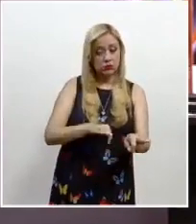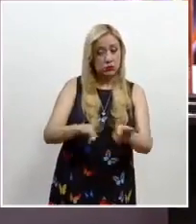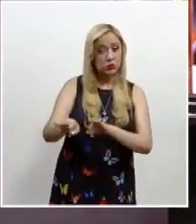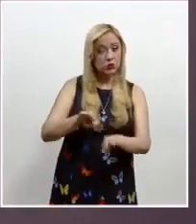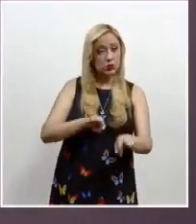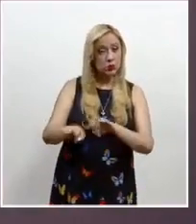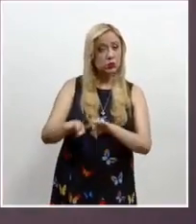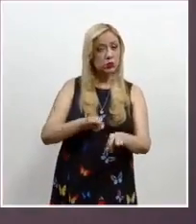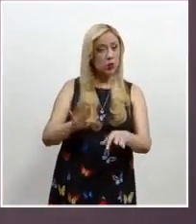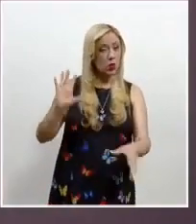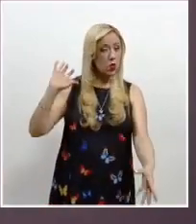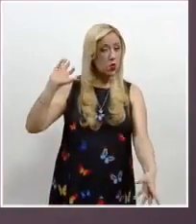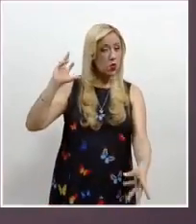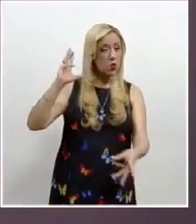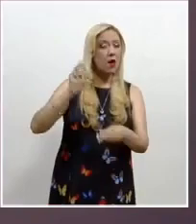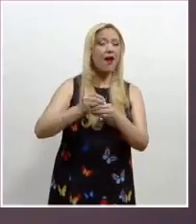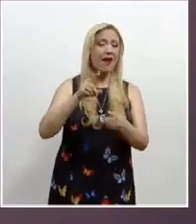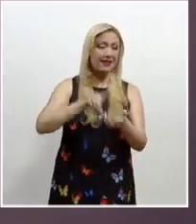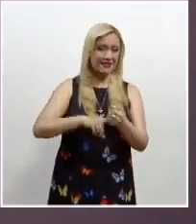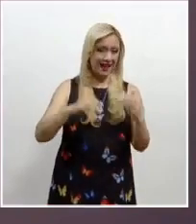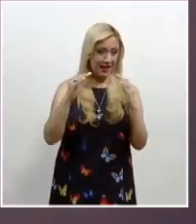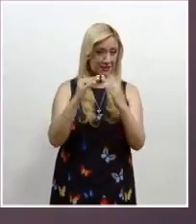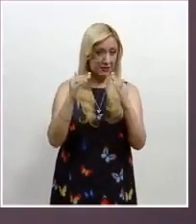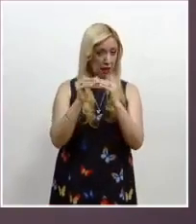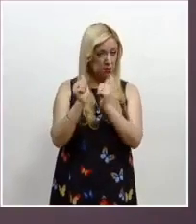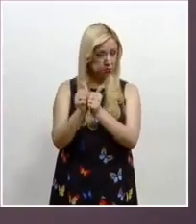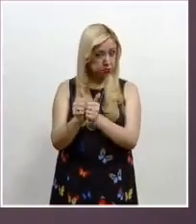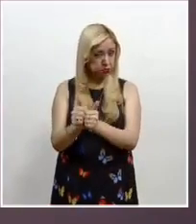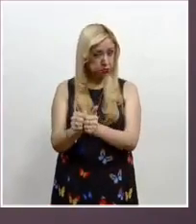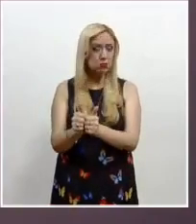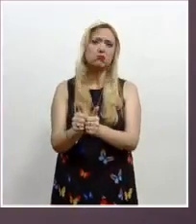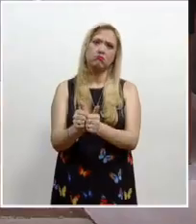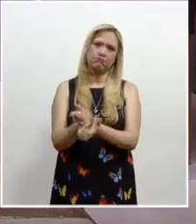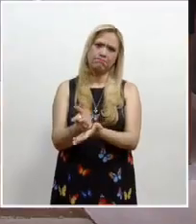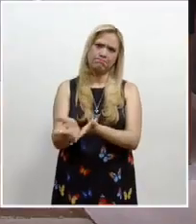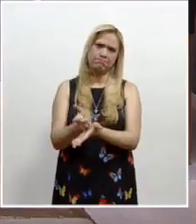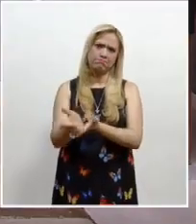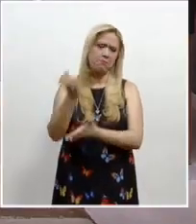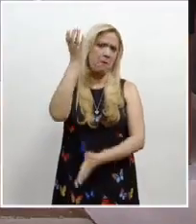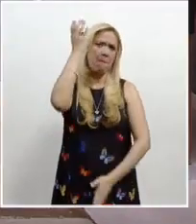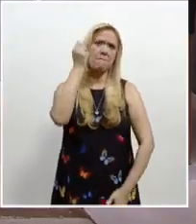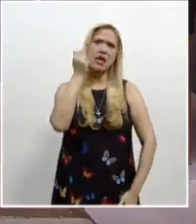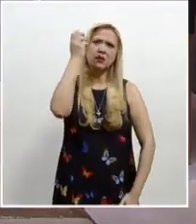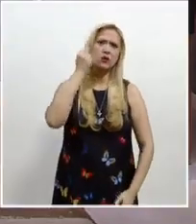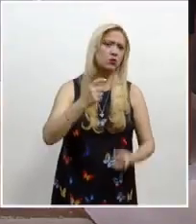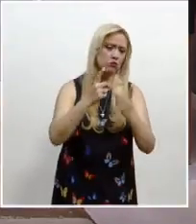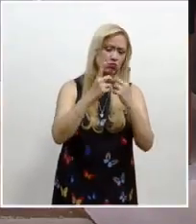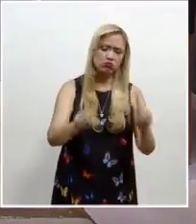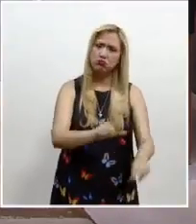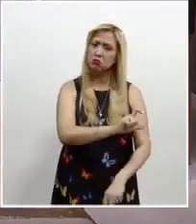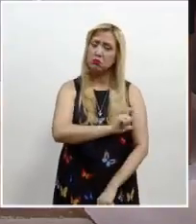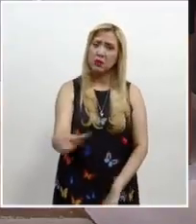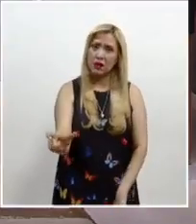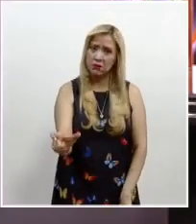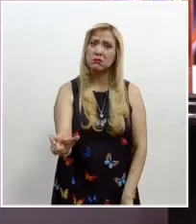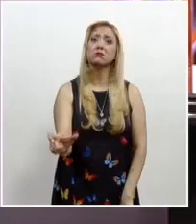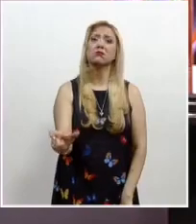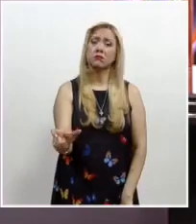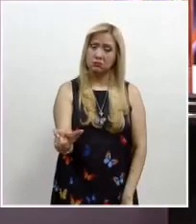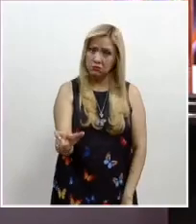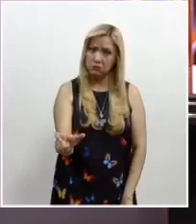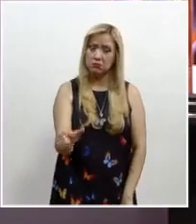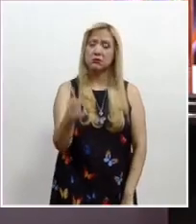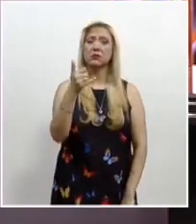vida a las labores de cuidado dentro del hogar, pues requieren tener una pensión para poder sobrevivir. En otros casos,